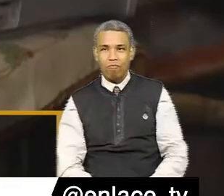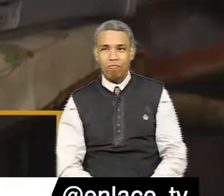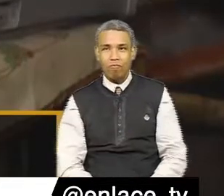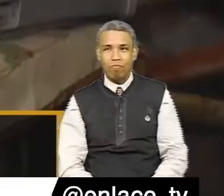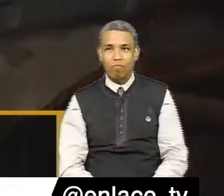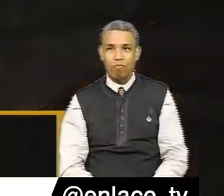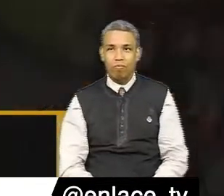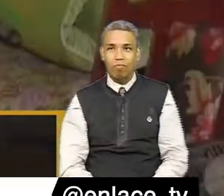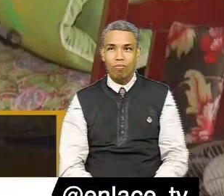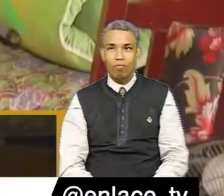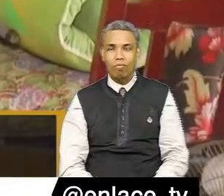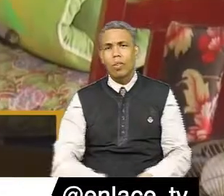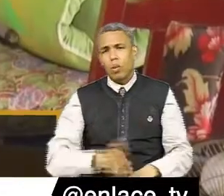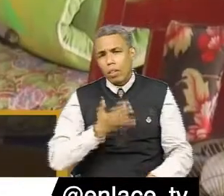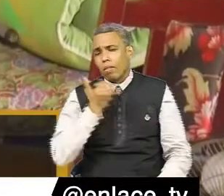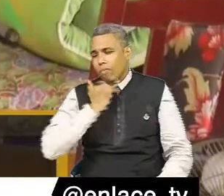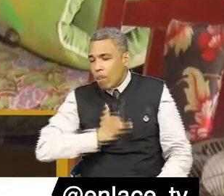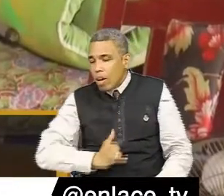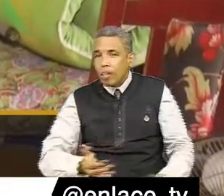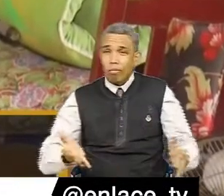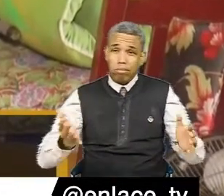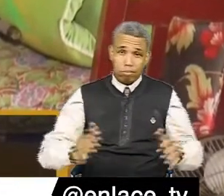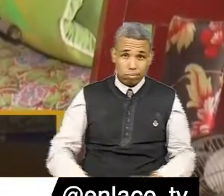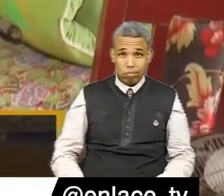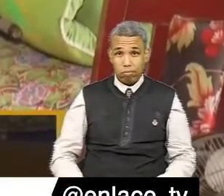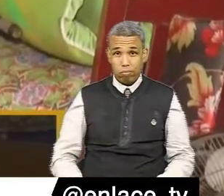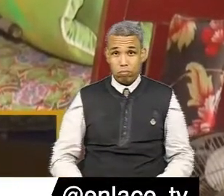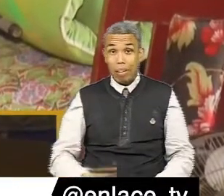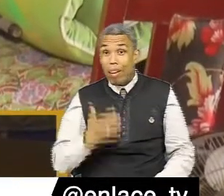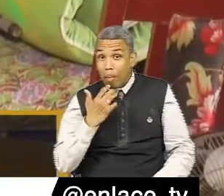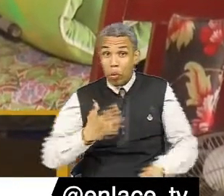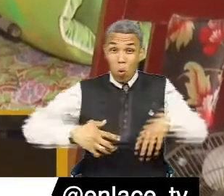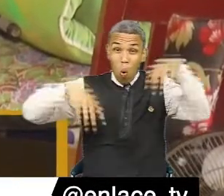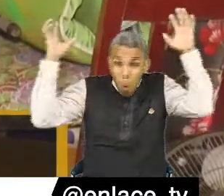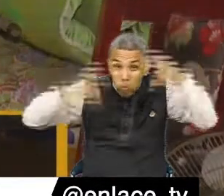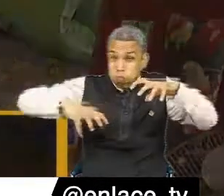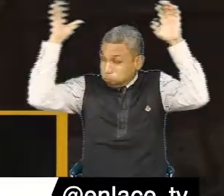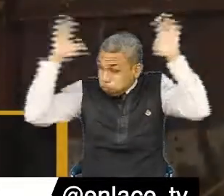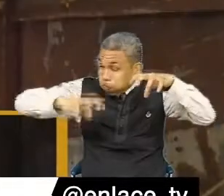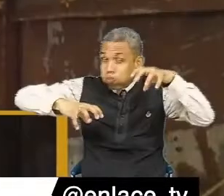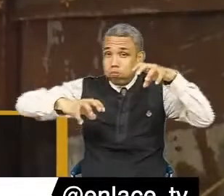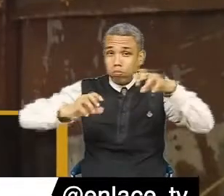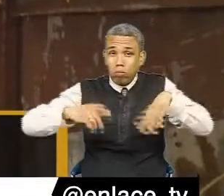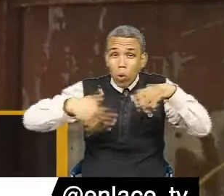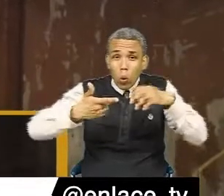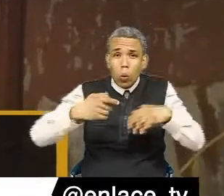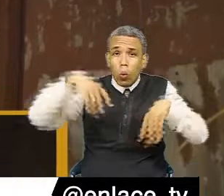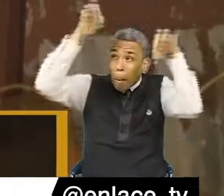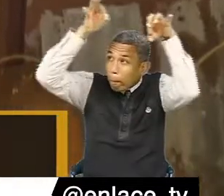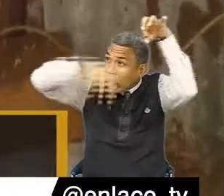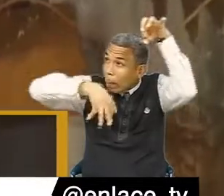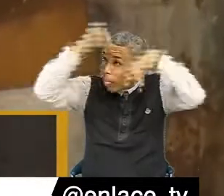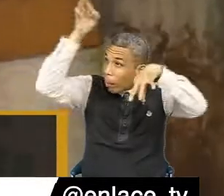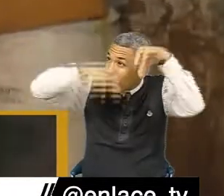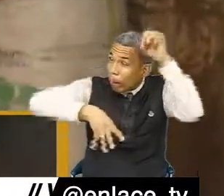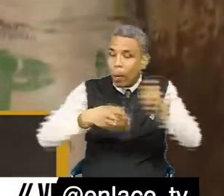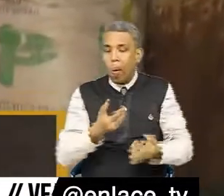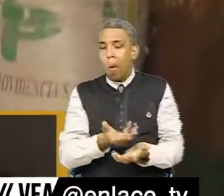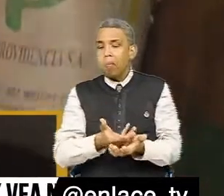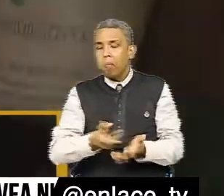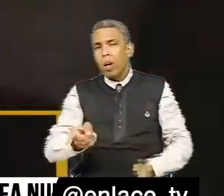porque estamos muy mal esto aquí cuando llueve es peor dicho sólo botellas y existen y no sabía